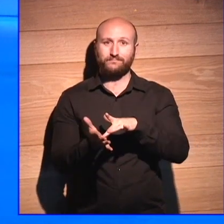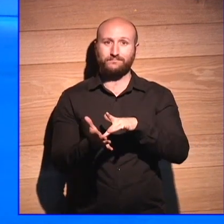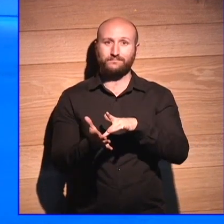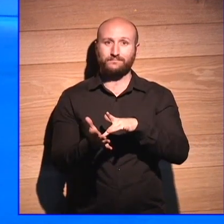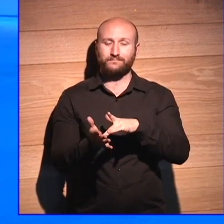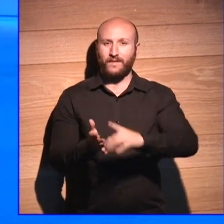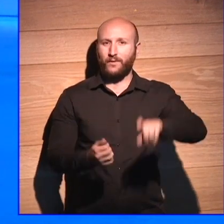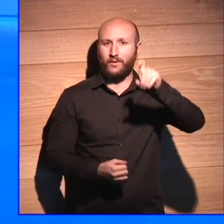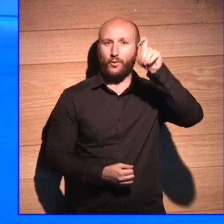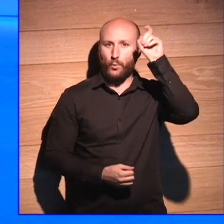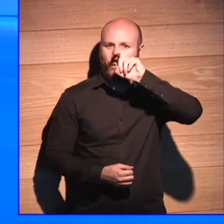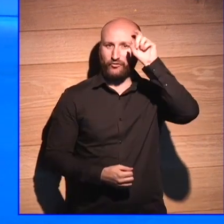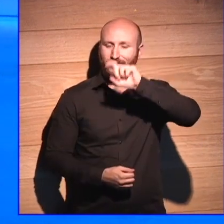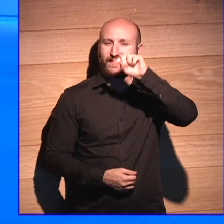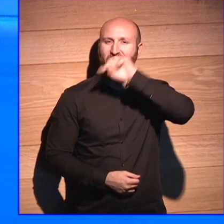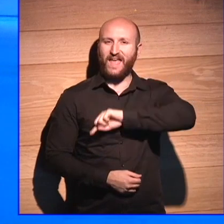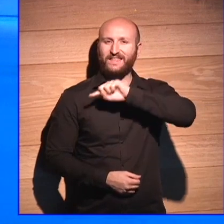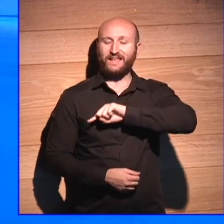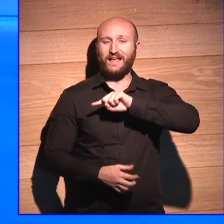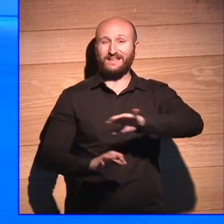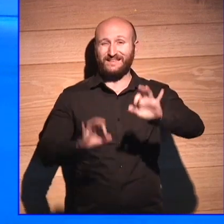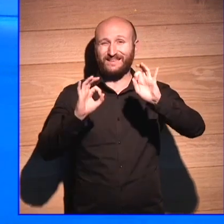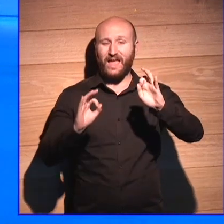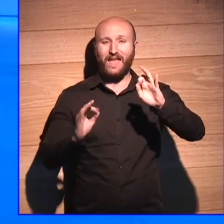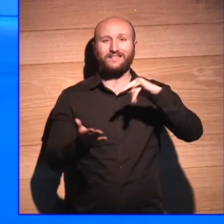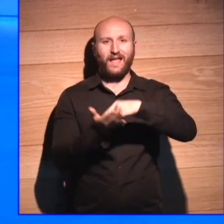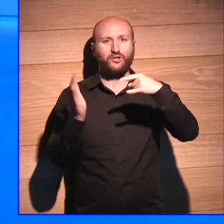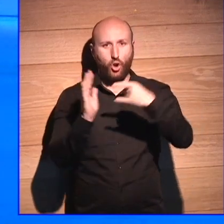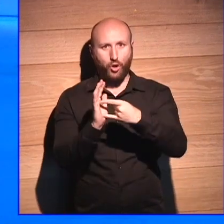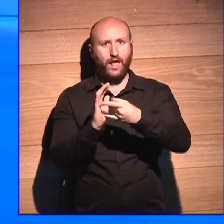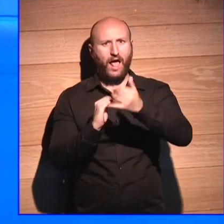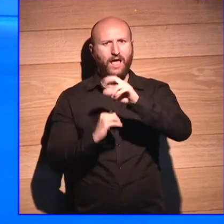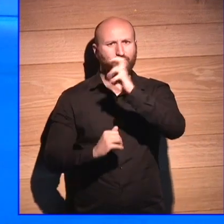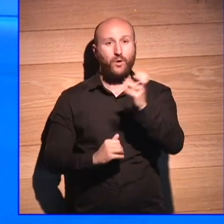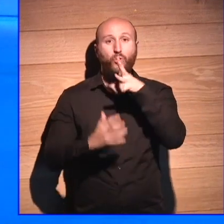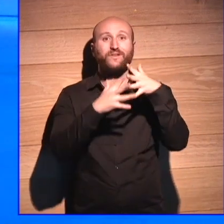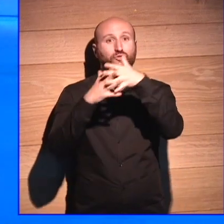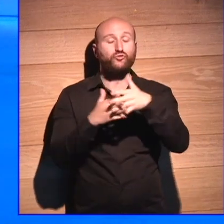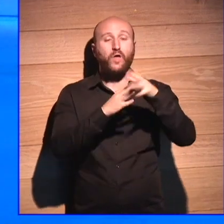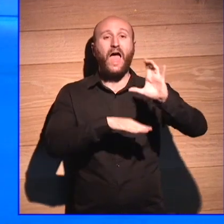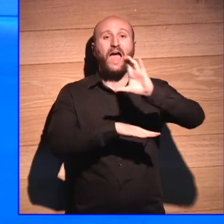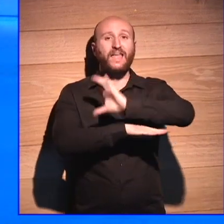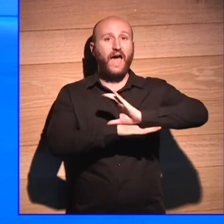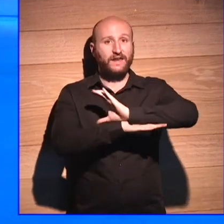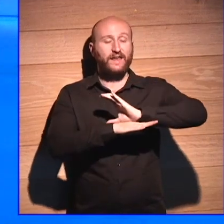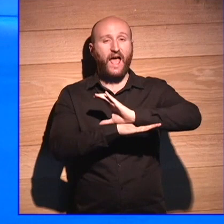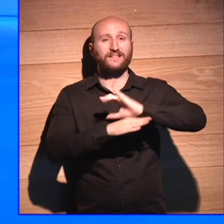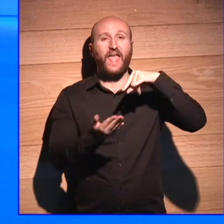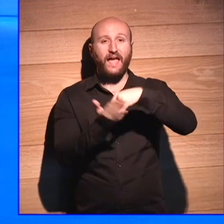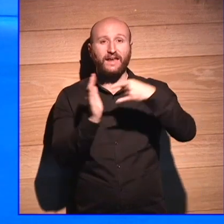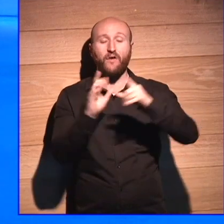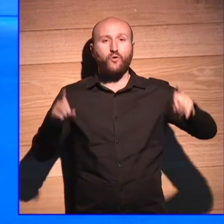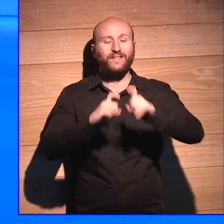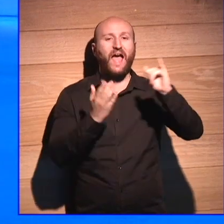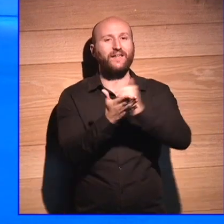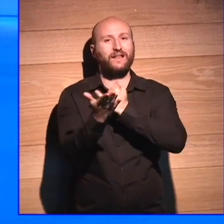varios profesores de ética en tecnología, porque en Estados Unidos hay una asignatura obligatoria en las carreras de ingeniería e